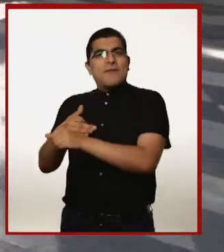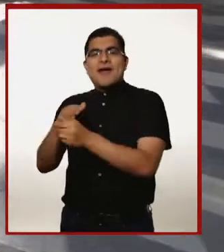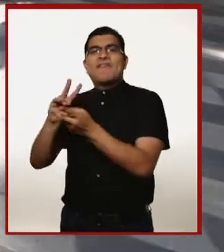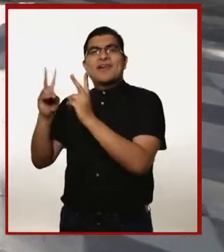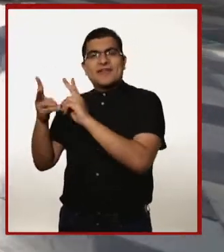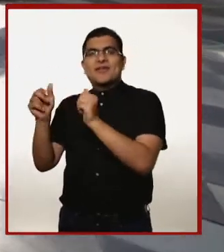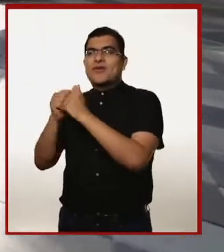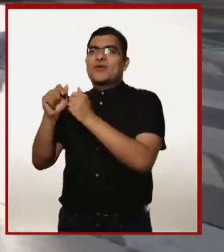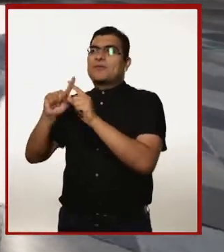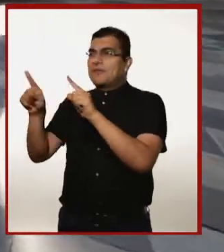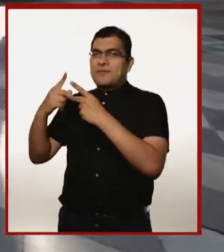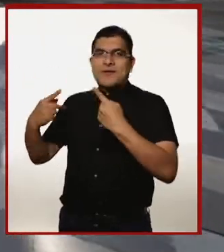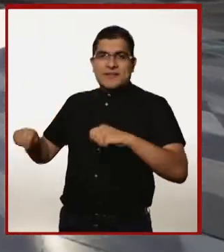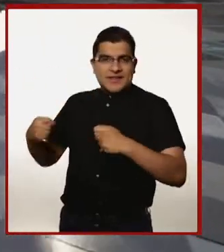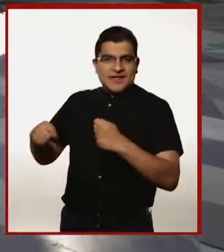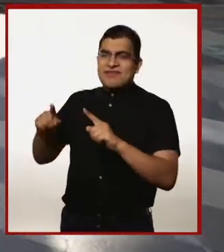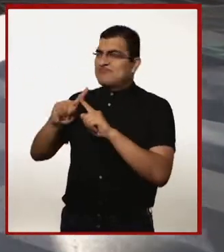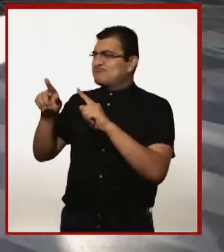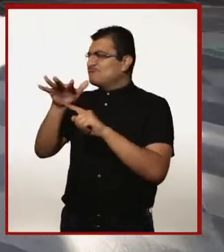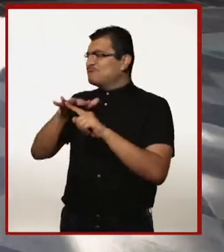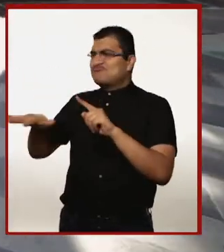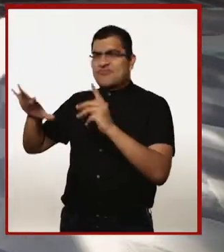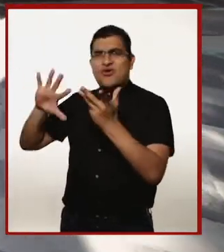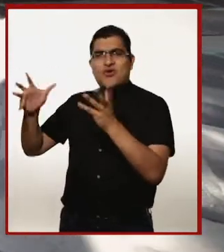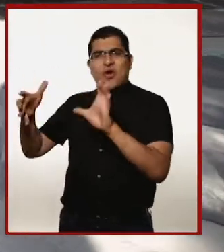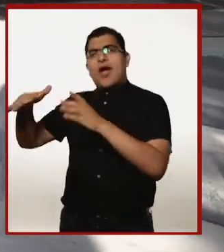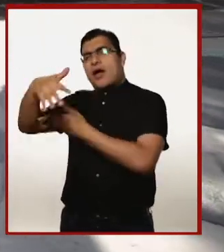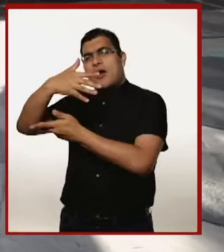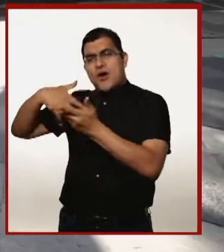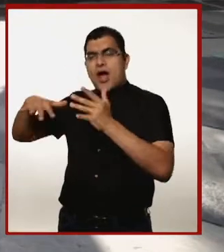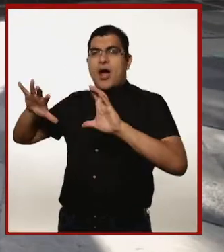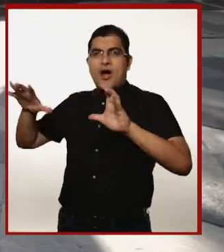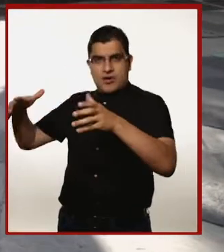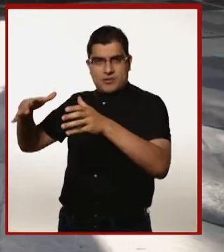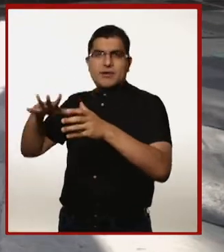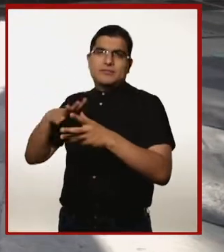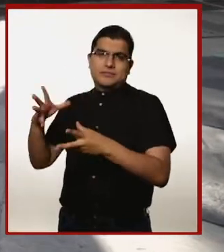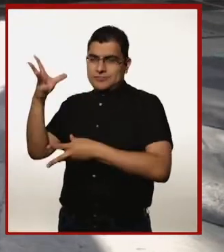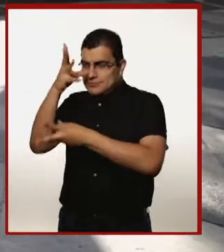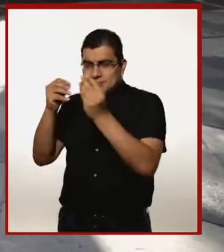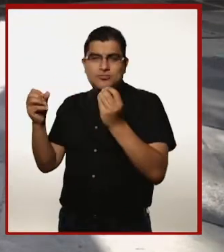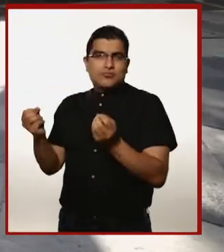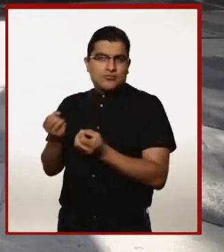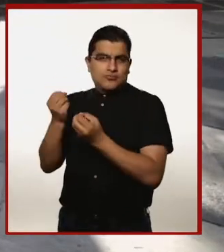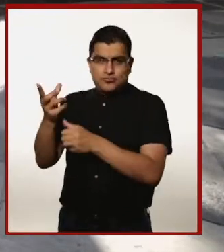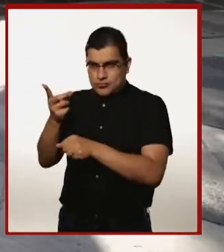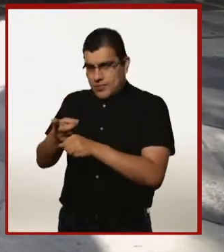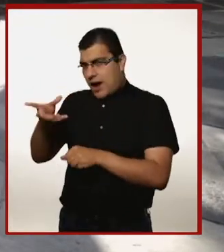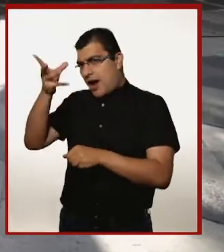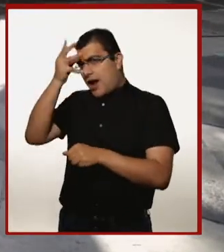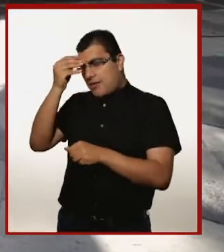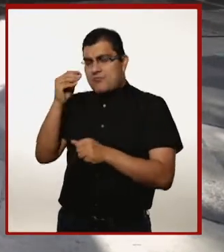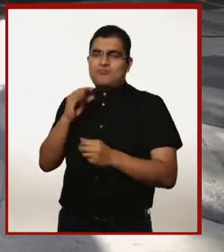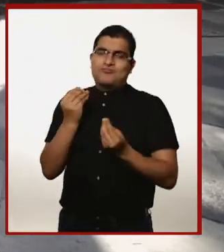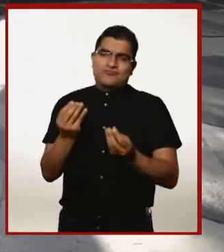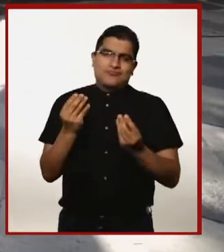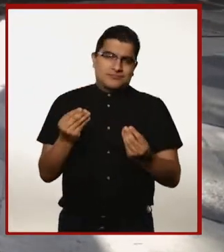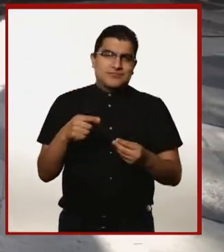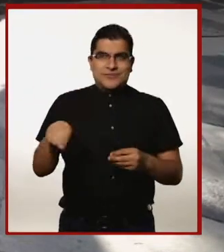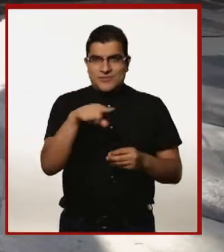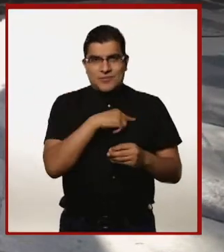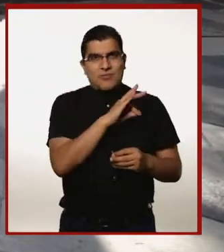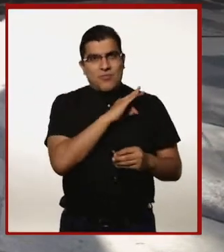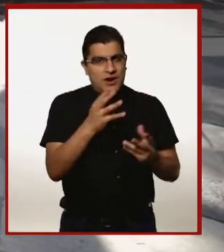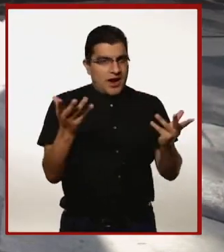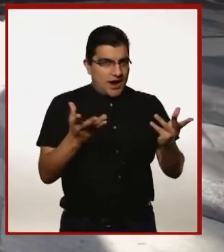personas que brindan servicios, la señora de la tienda, en fin. En la comunidad hay muchas oportunidades para aprender. Podemos seguir diciendo